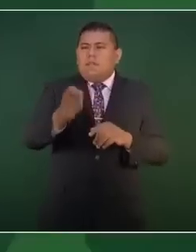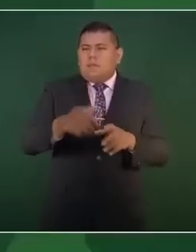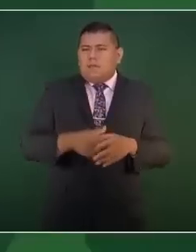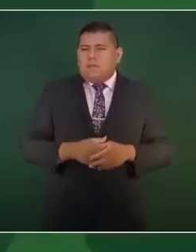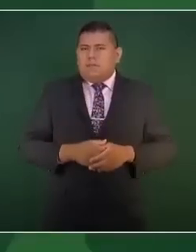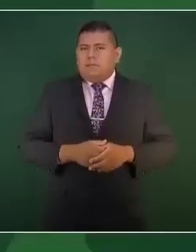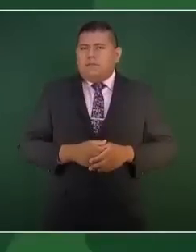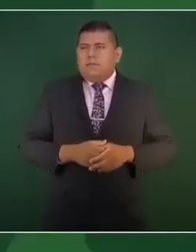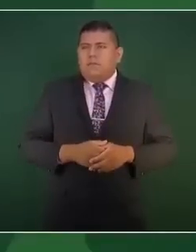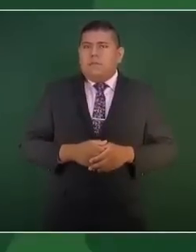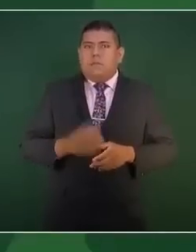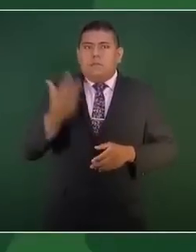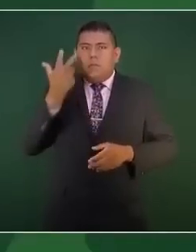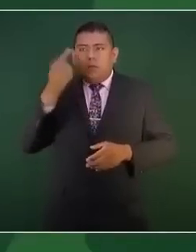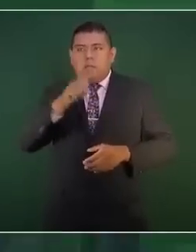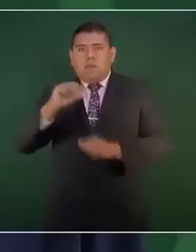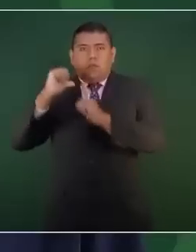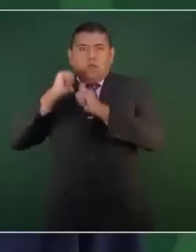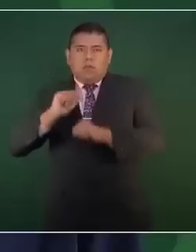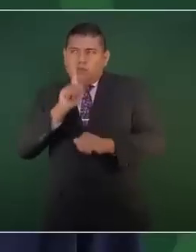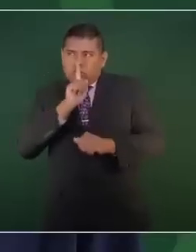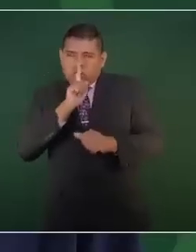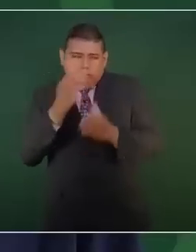fue querer ocultar las cosas.